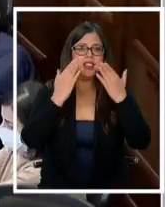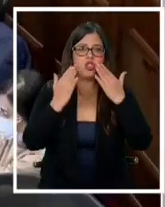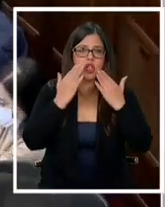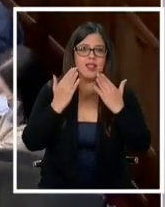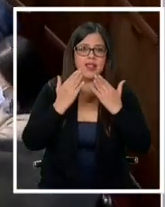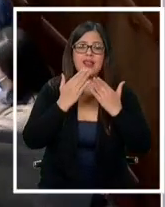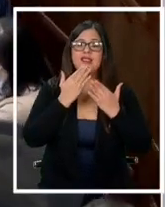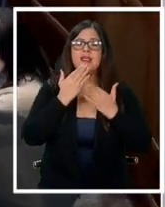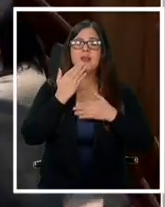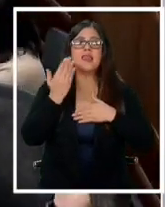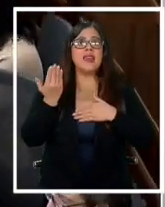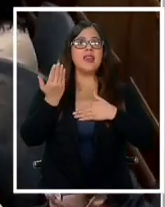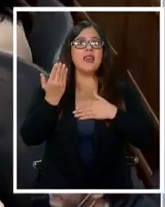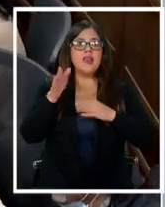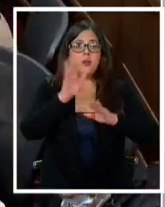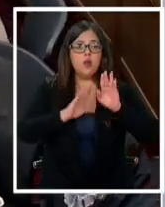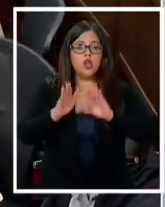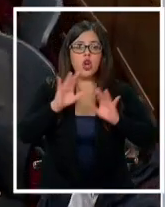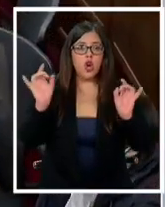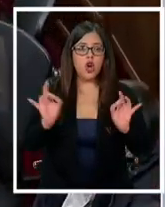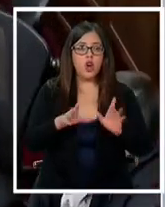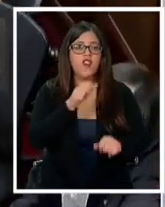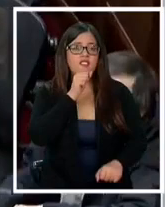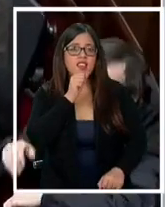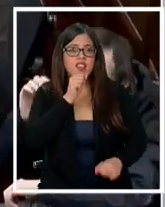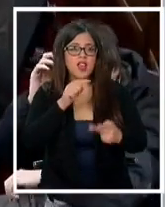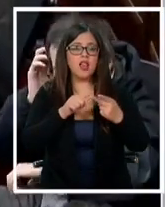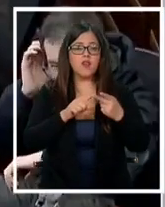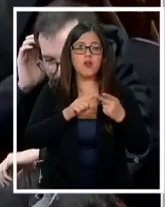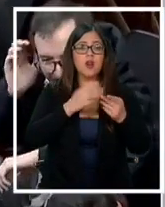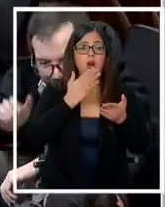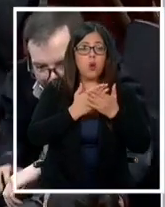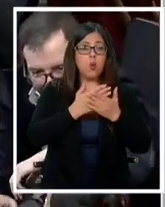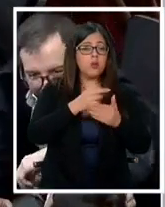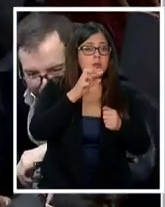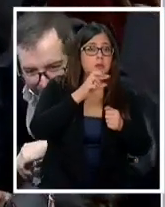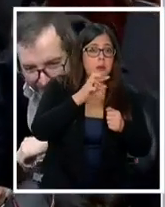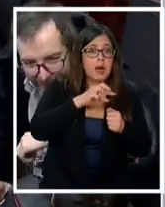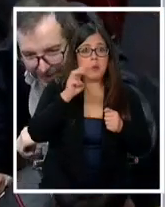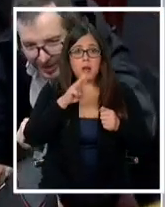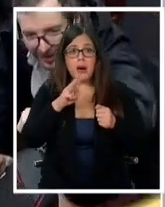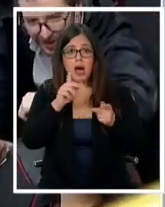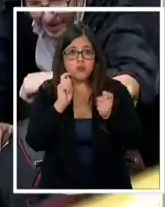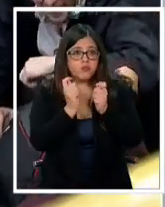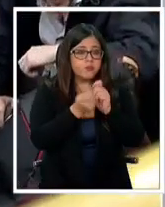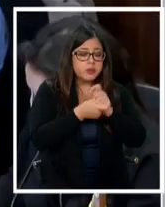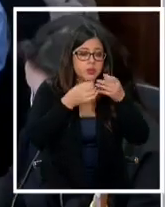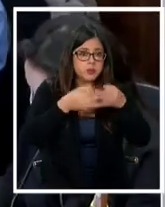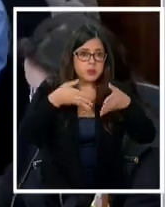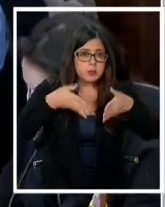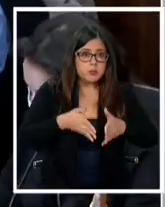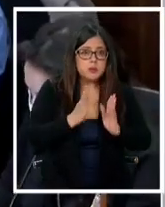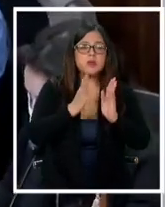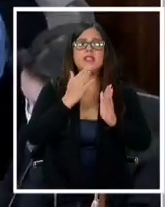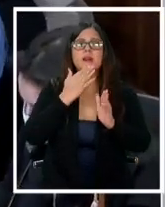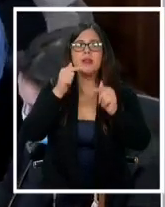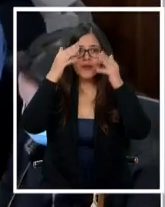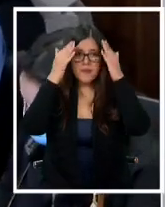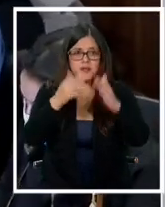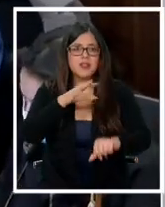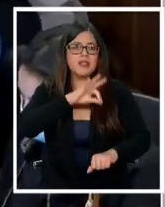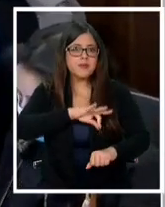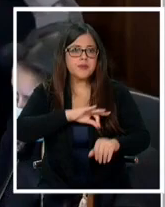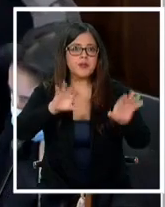incluye que haya protección en caso de vejez paternidad maternidad acá el debate se ha centrado frente al sistema de tensiones